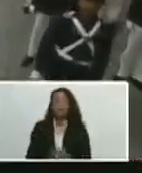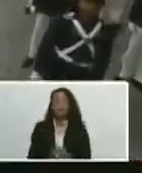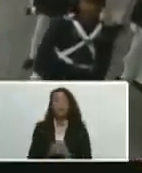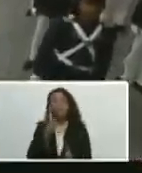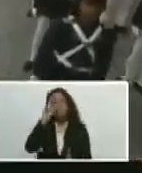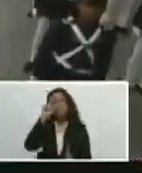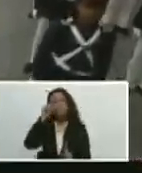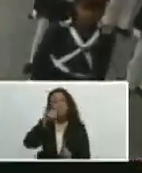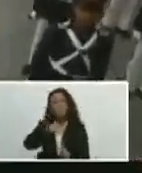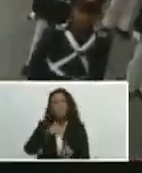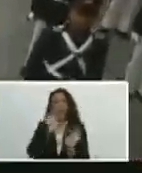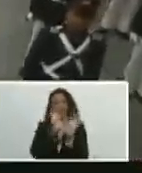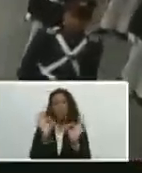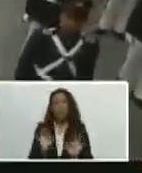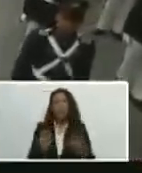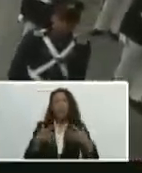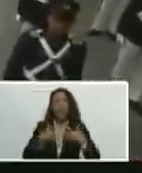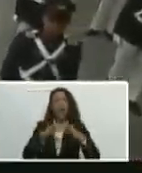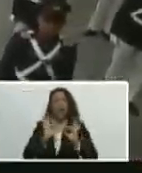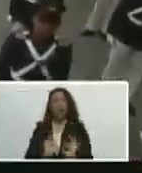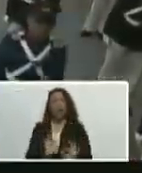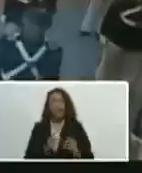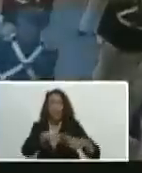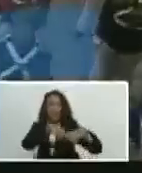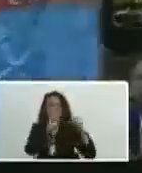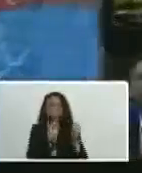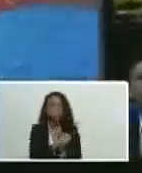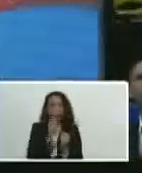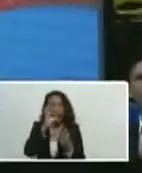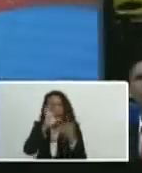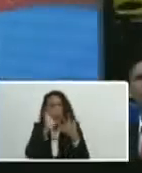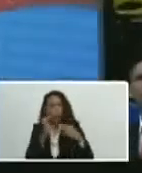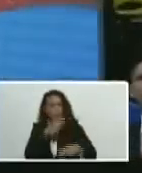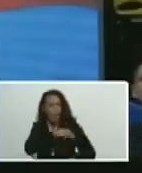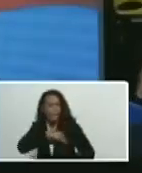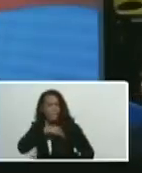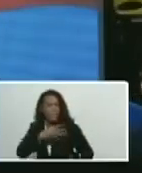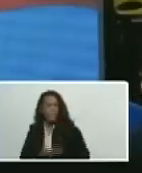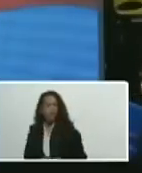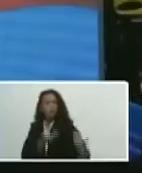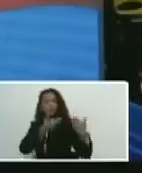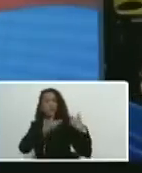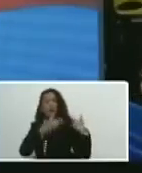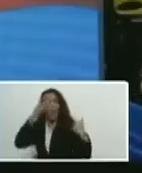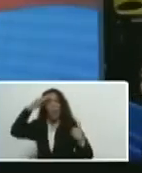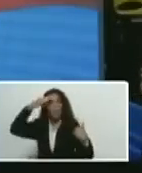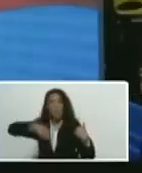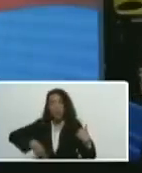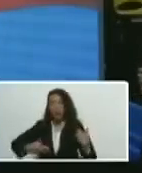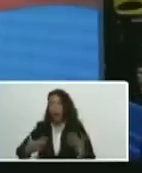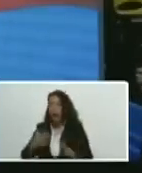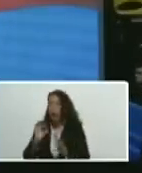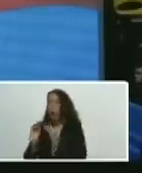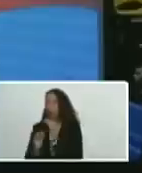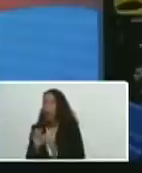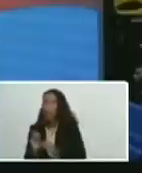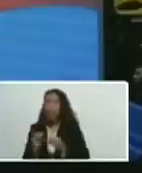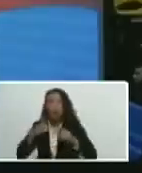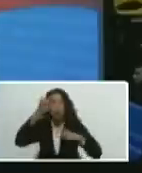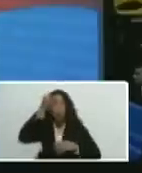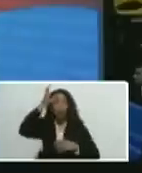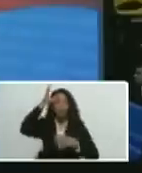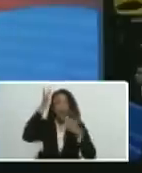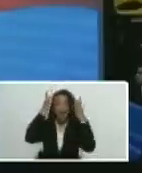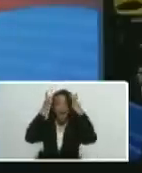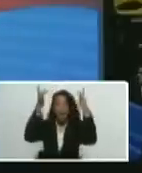fundamental en el arte de la guerra, que adiciona la misión asignada, los medios disponibles y el